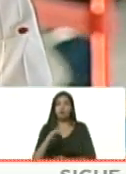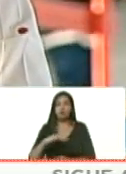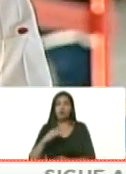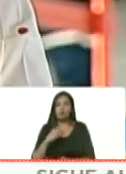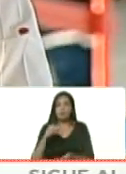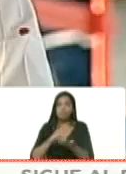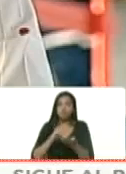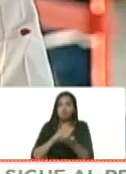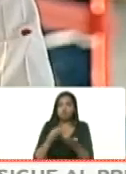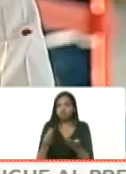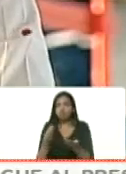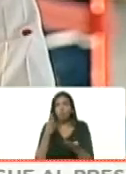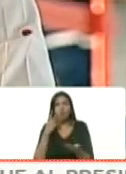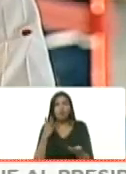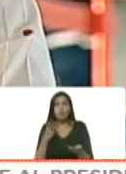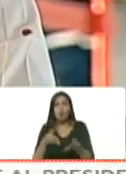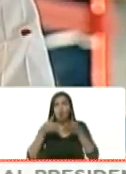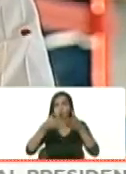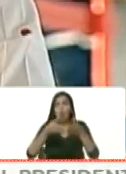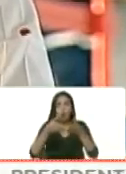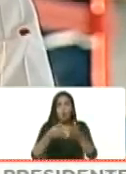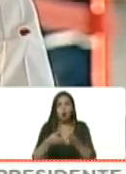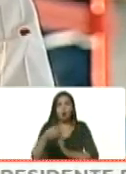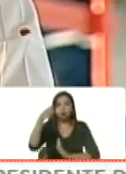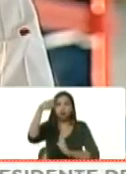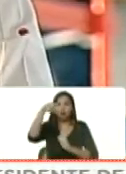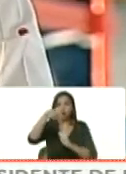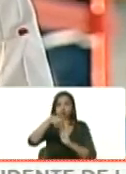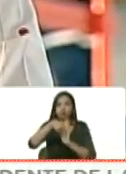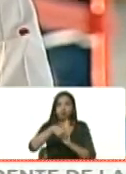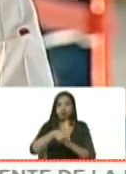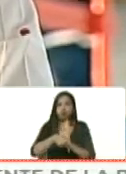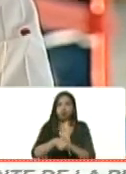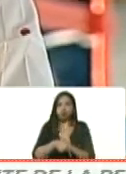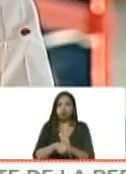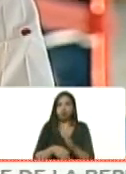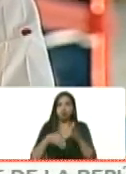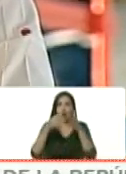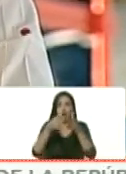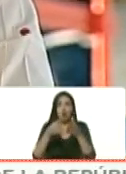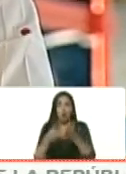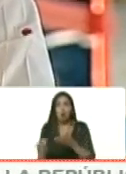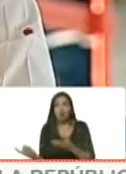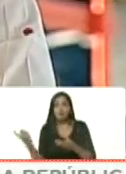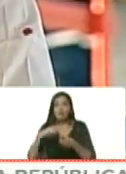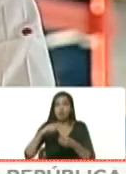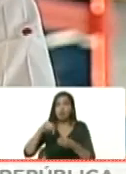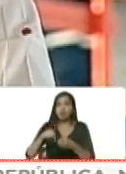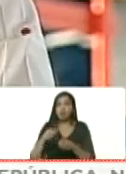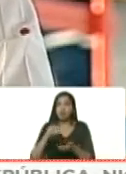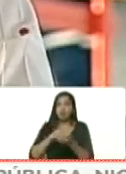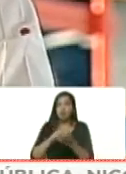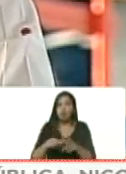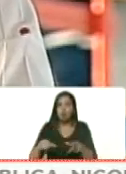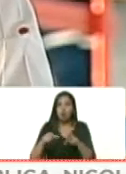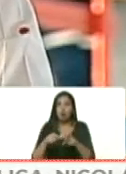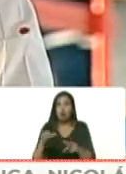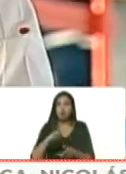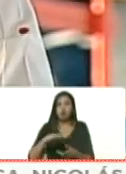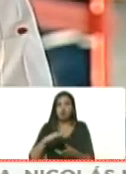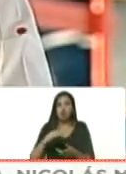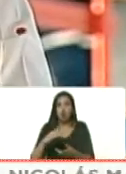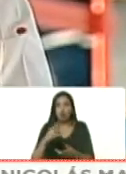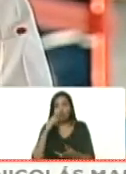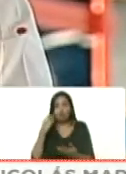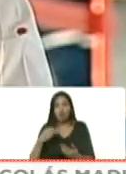poder que los barcos que vienen con aguas residuales desde el exterior lo depositen en zonas que estén